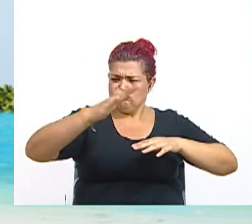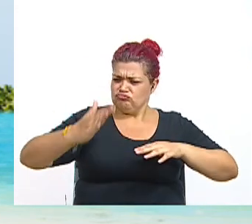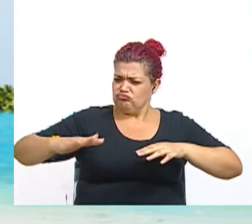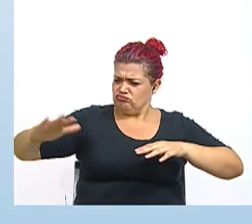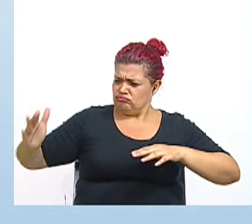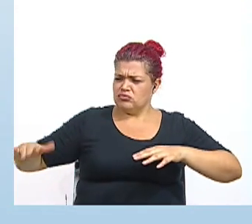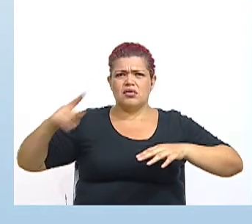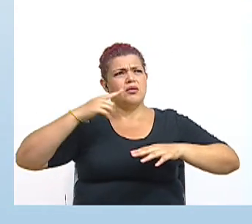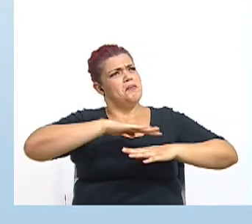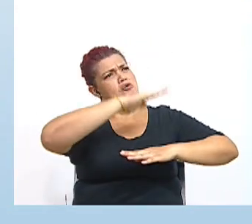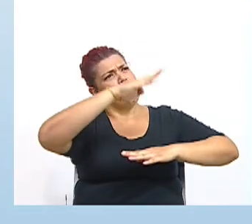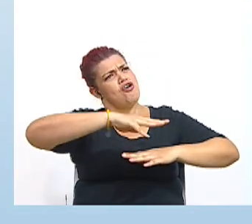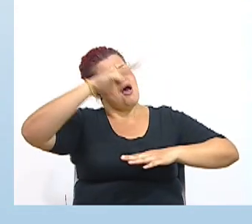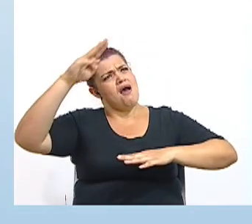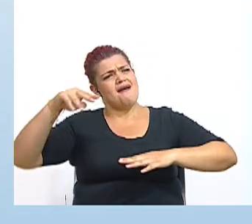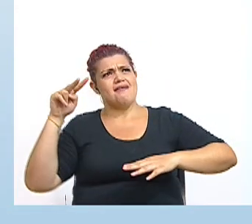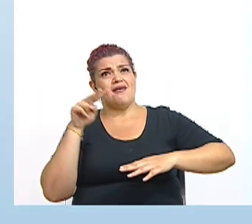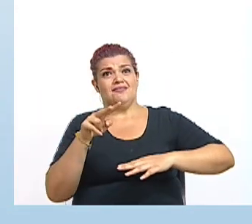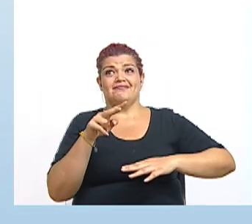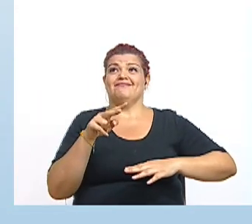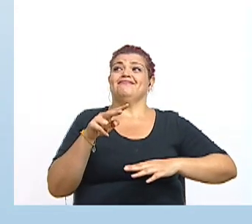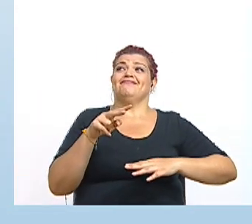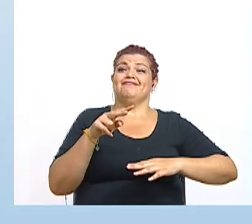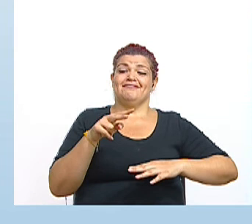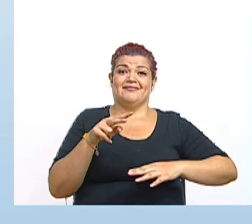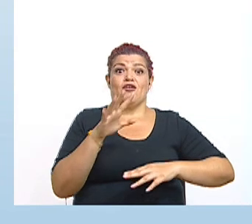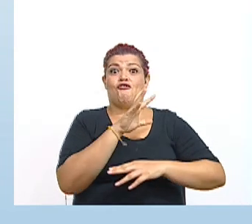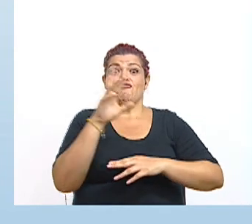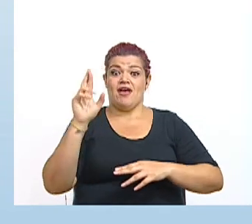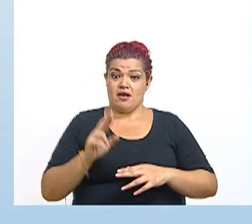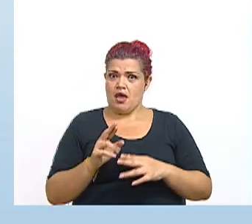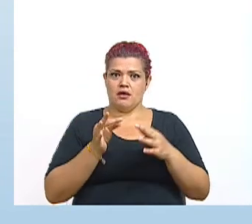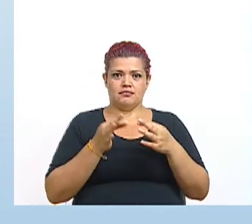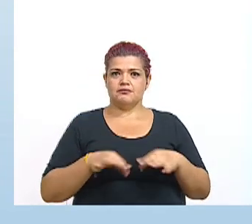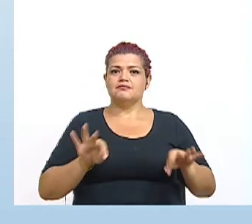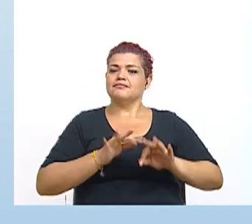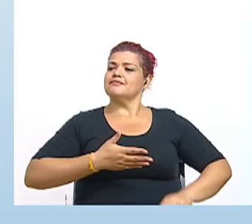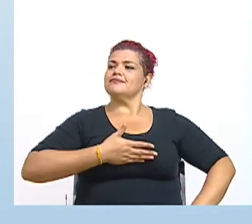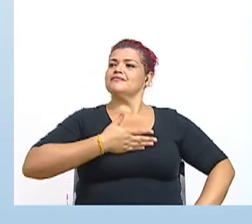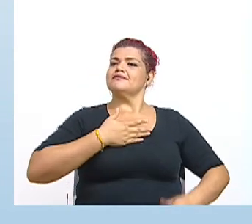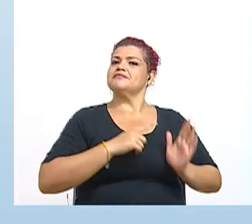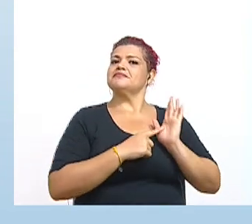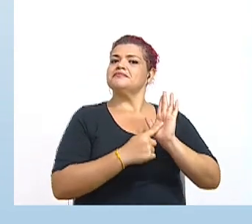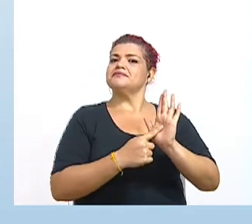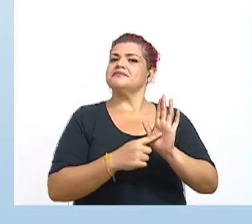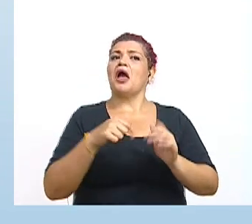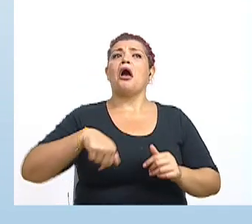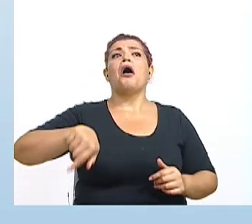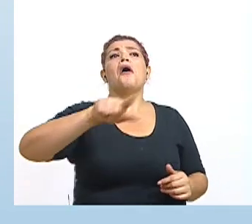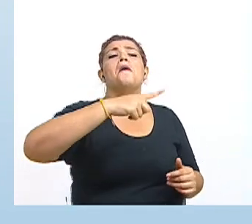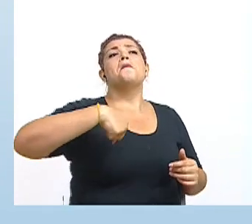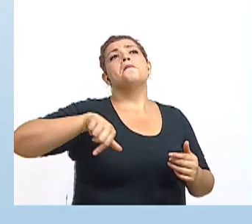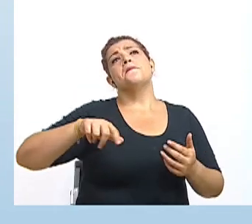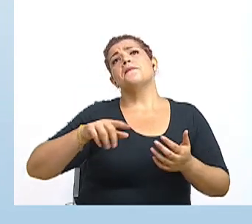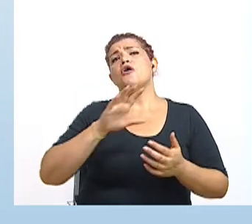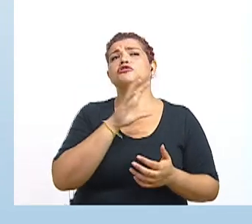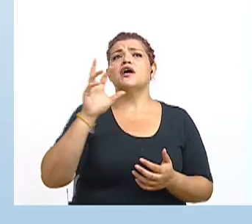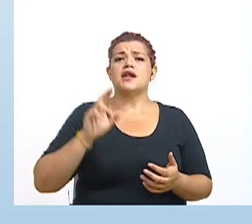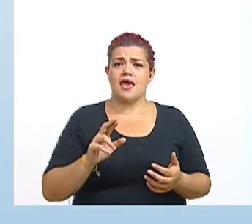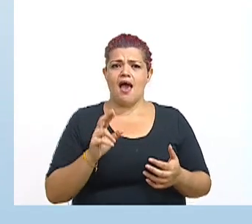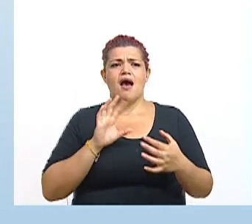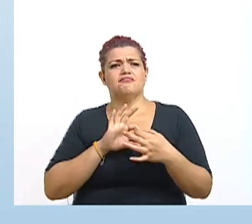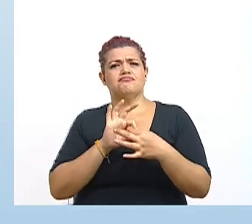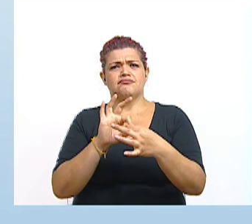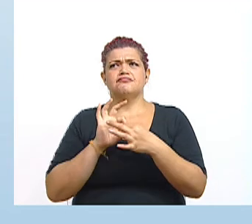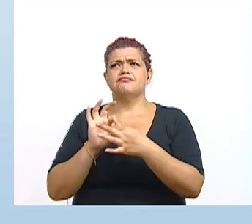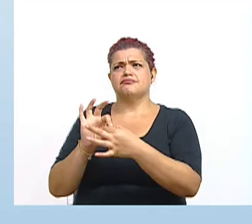nuestras montañas. Costa Rica se destaca también como un país de reputación verde, amigable con el ambiente,